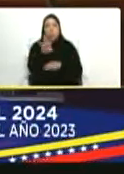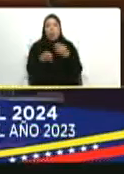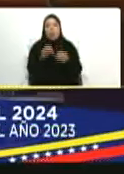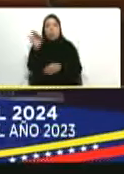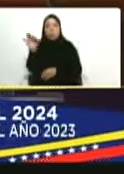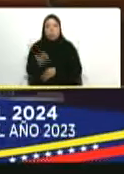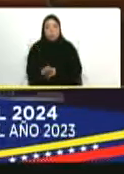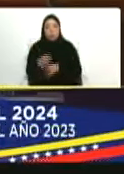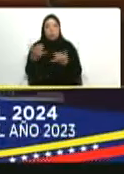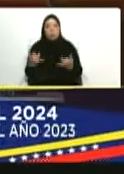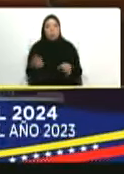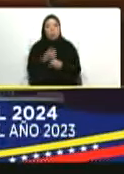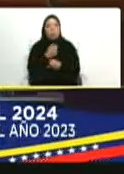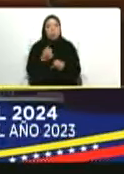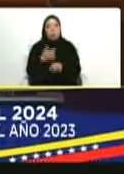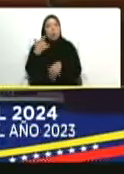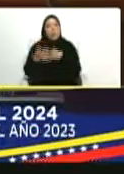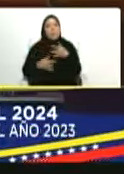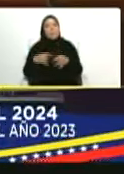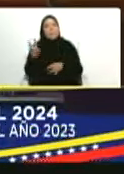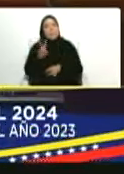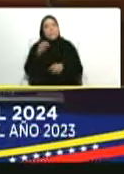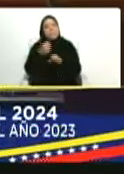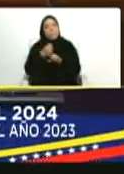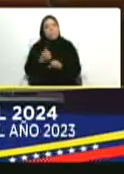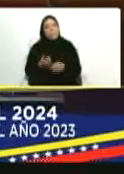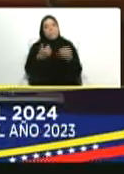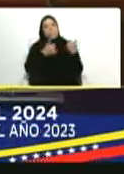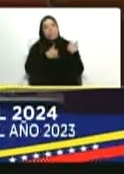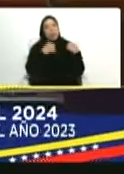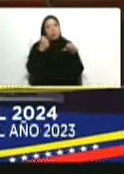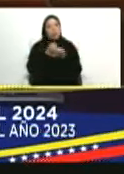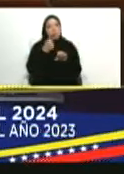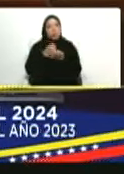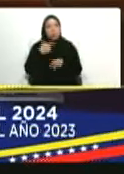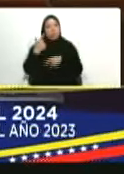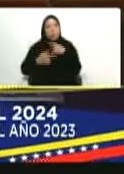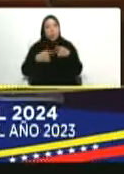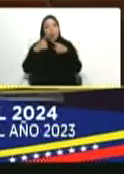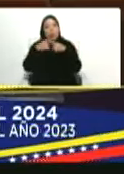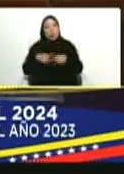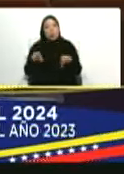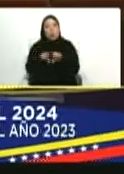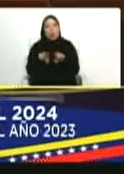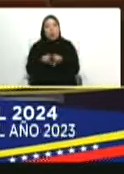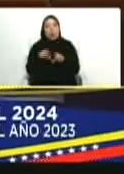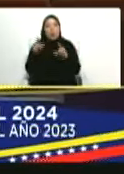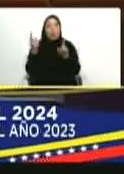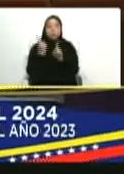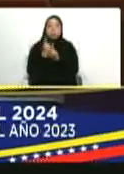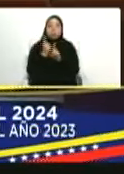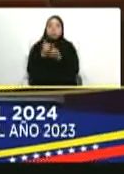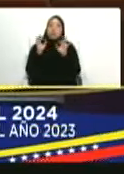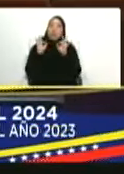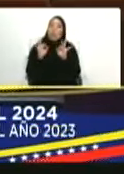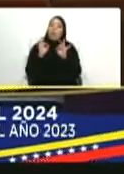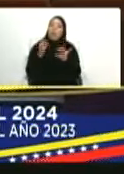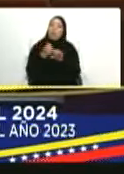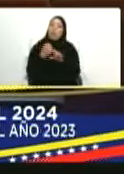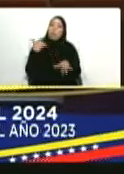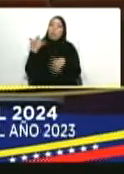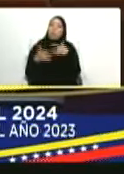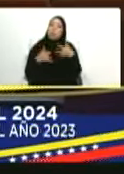154,40%. Simultáneamente, los tribunales de la República, en las diferentes circunscripciones judiciales y las competencias específicas,